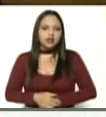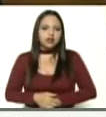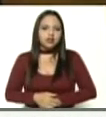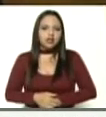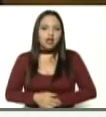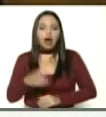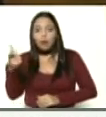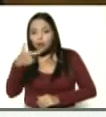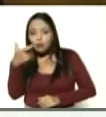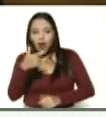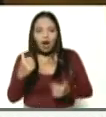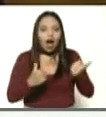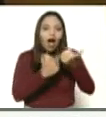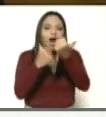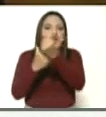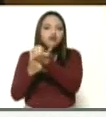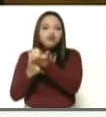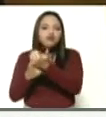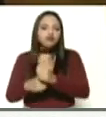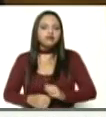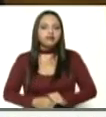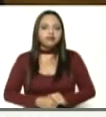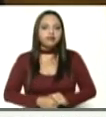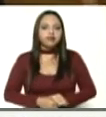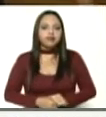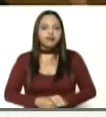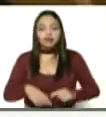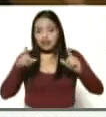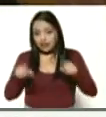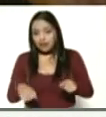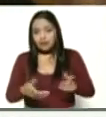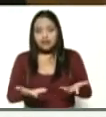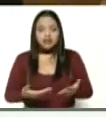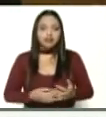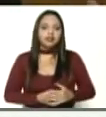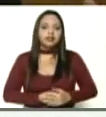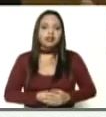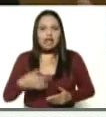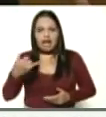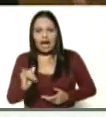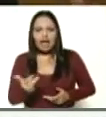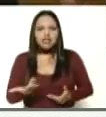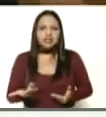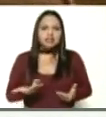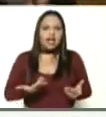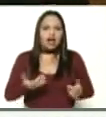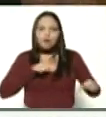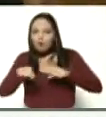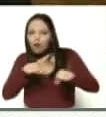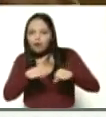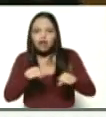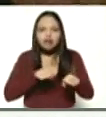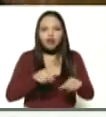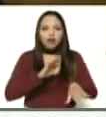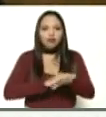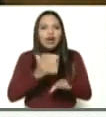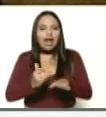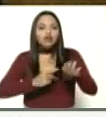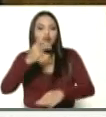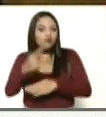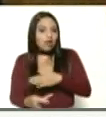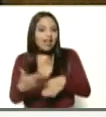buscar los refuerzos. Ah, Jorge. Y sin duda alguna, bueno, se había establecido la dinámica porque ya era un hecho